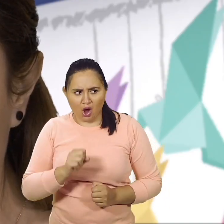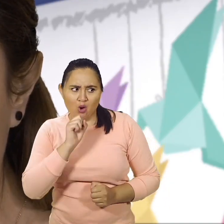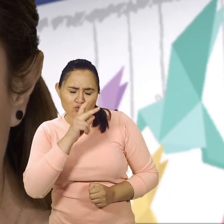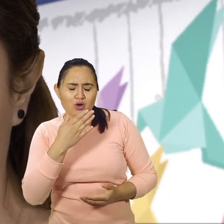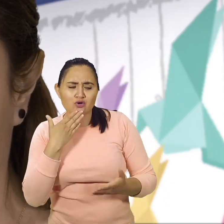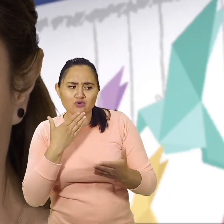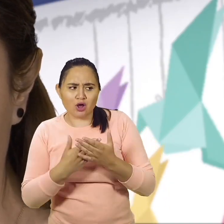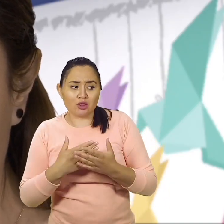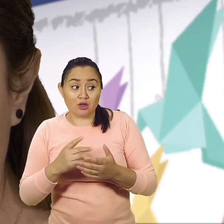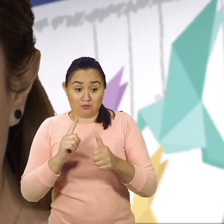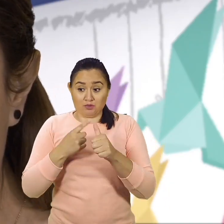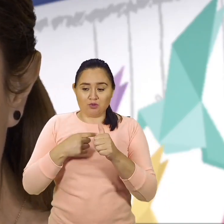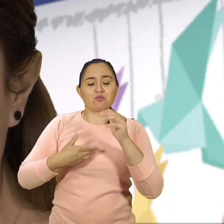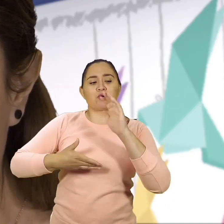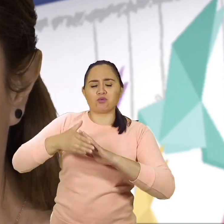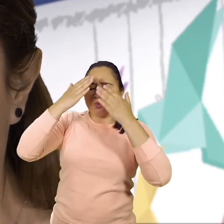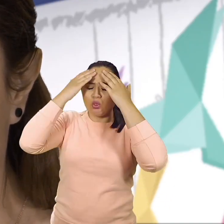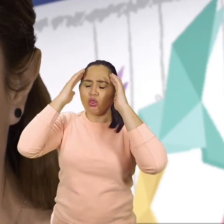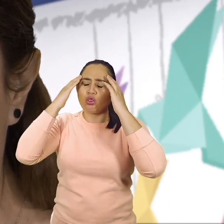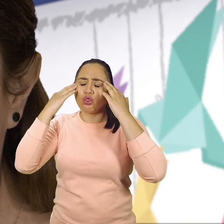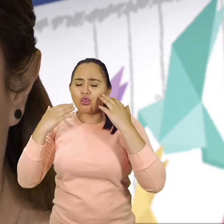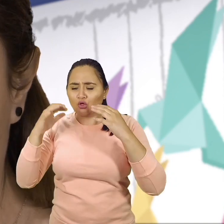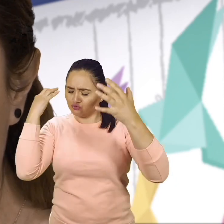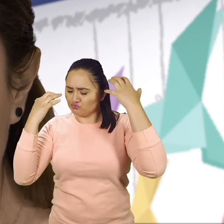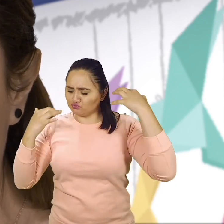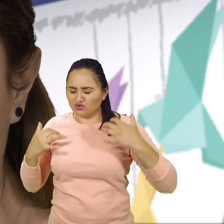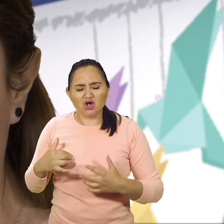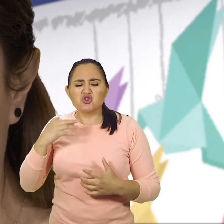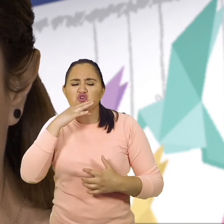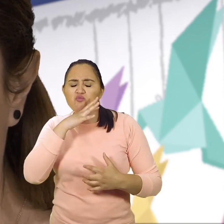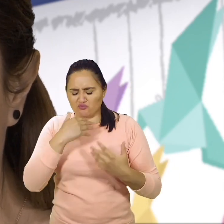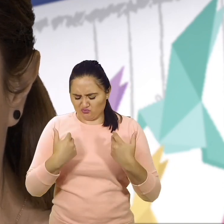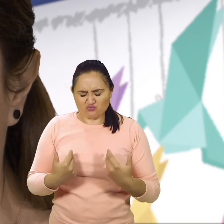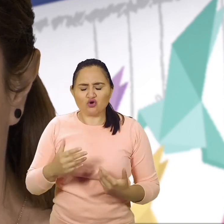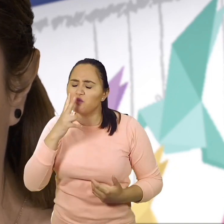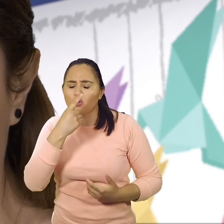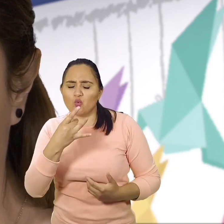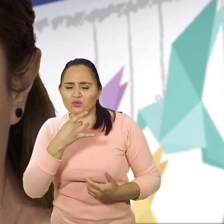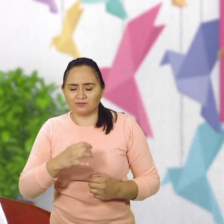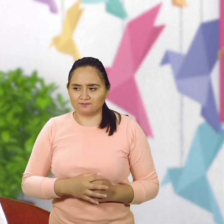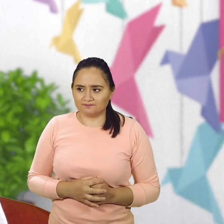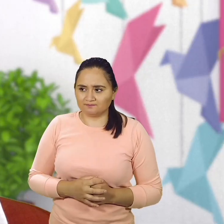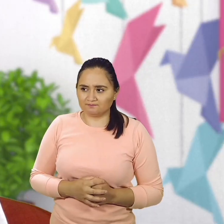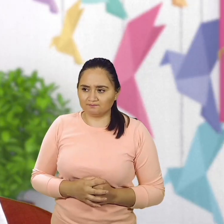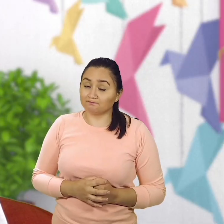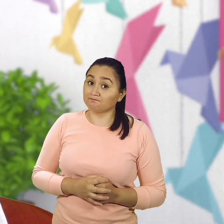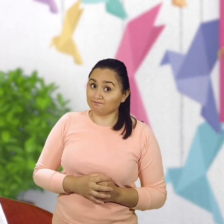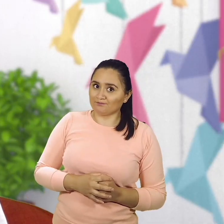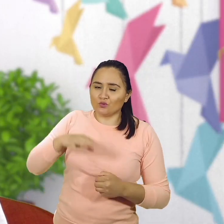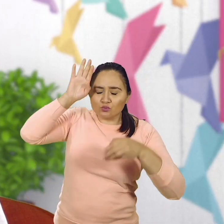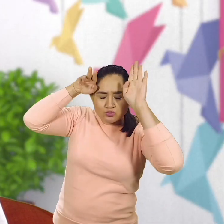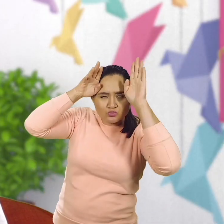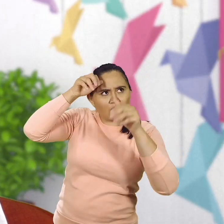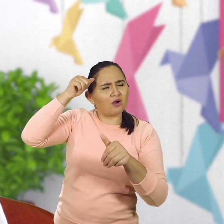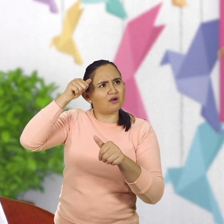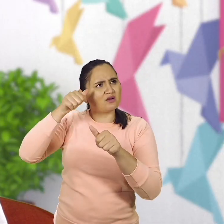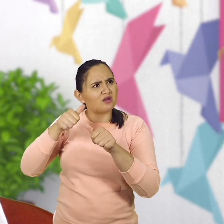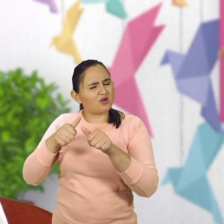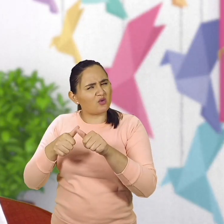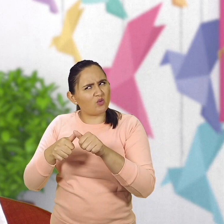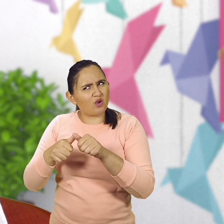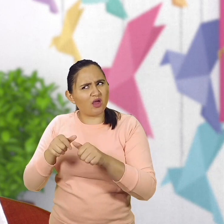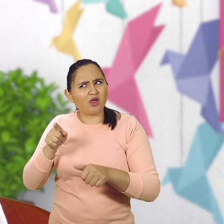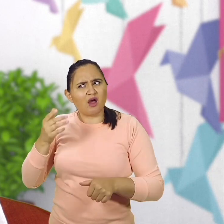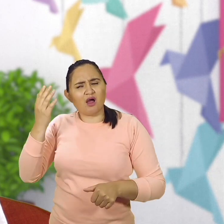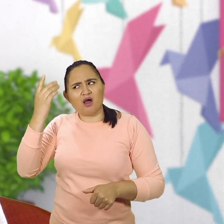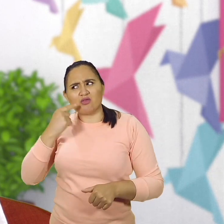«Bueno, muchas gracias, pero primero me voy a bañar, porque no me gusta andar por ahí todo mugriento». Bruno se acordó de que Miguel siempre